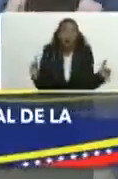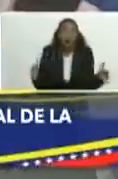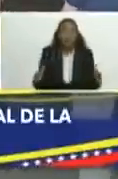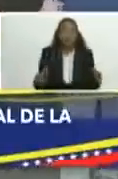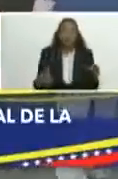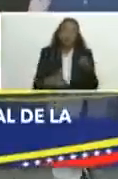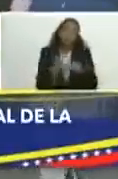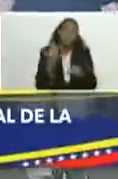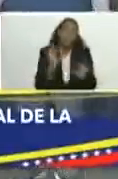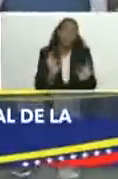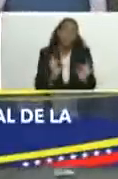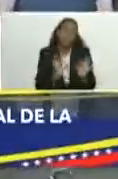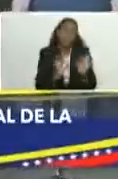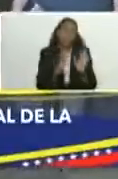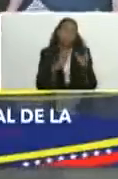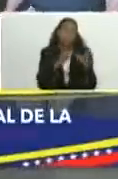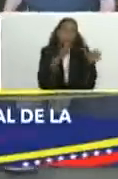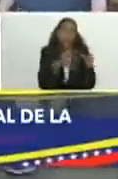medida más grande.